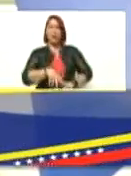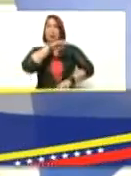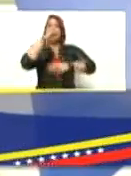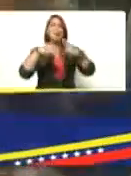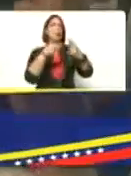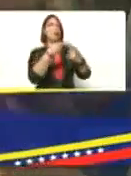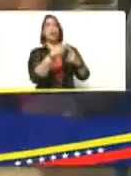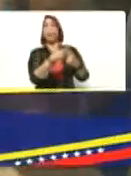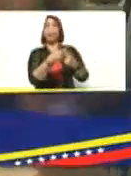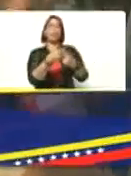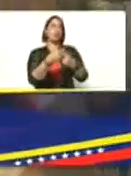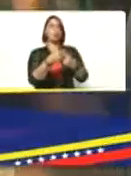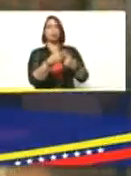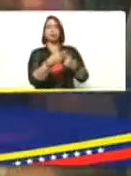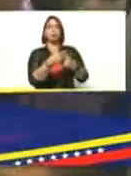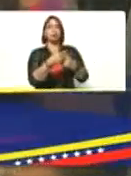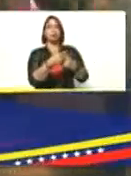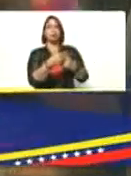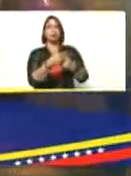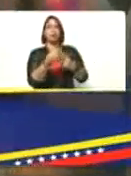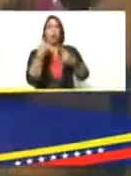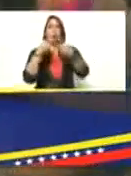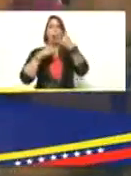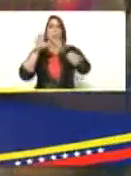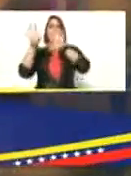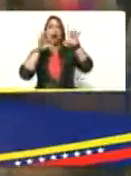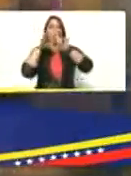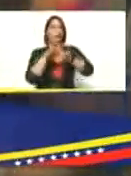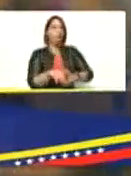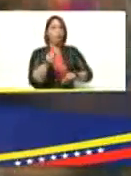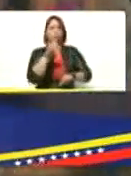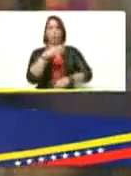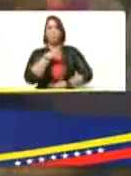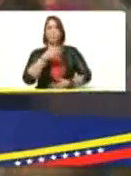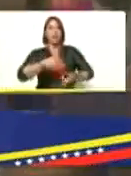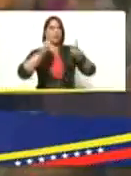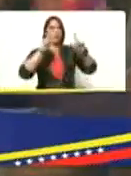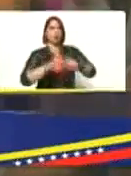ningún arbitraje de medidas.